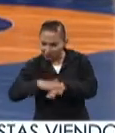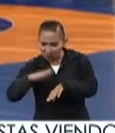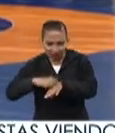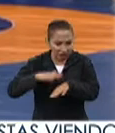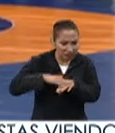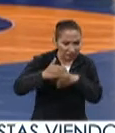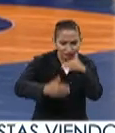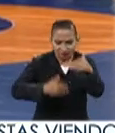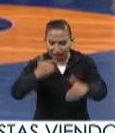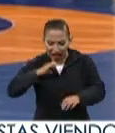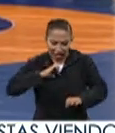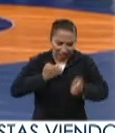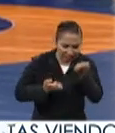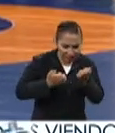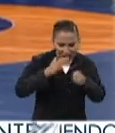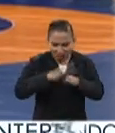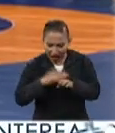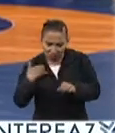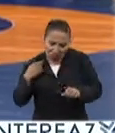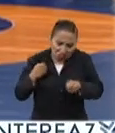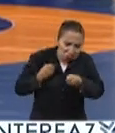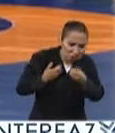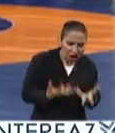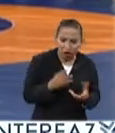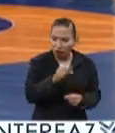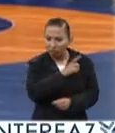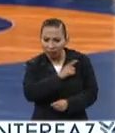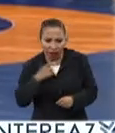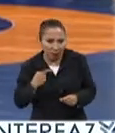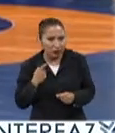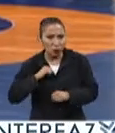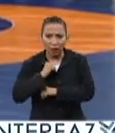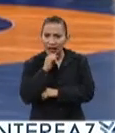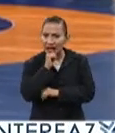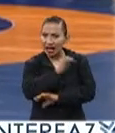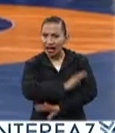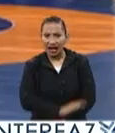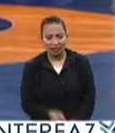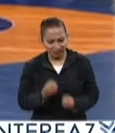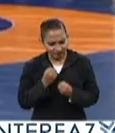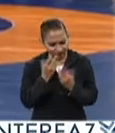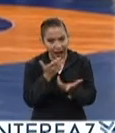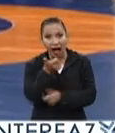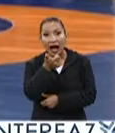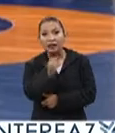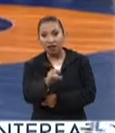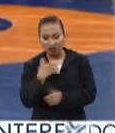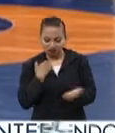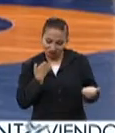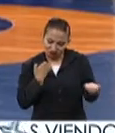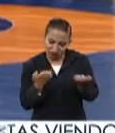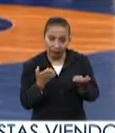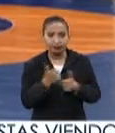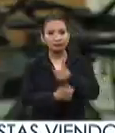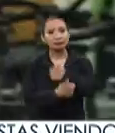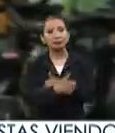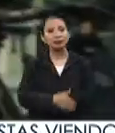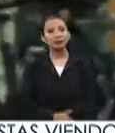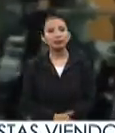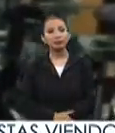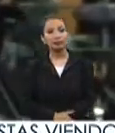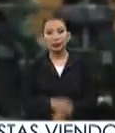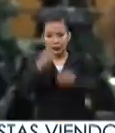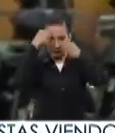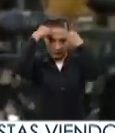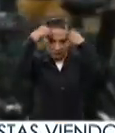el de cada entrenamiento tienes que dejarlo todo, no te tienes que guardar con nada, porque así como entrenes, compites. Cada